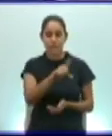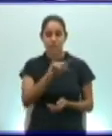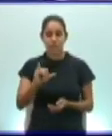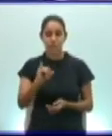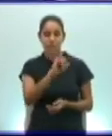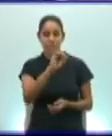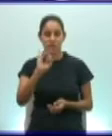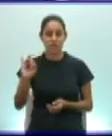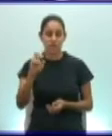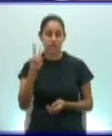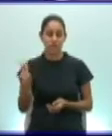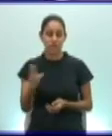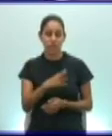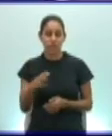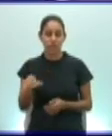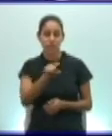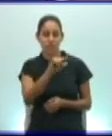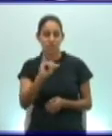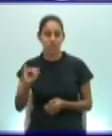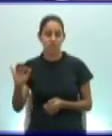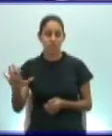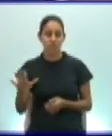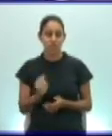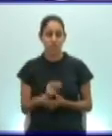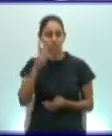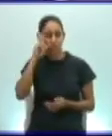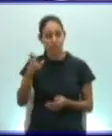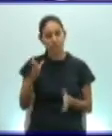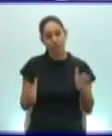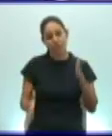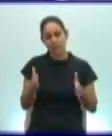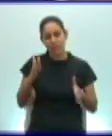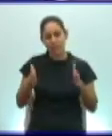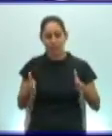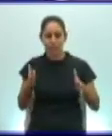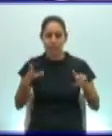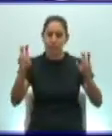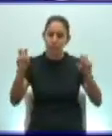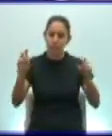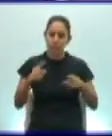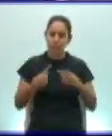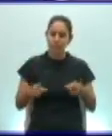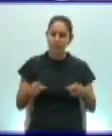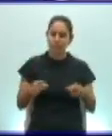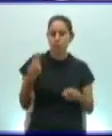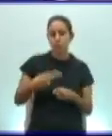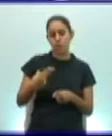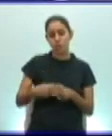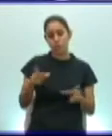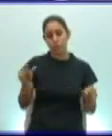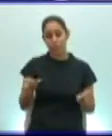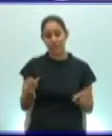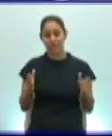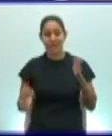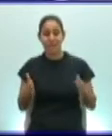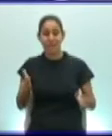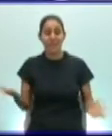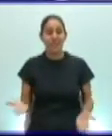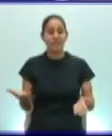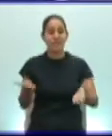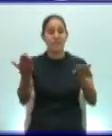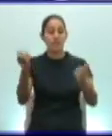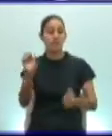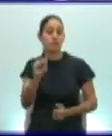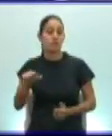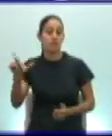a 1975. Recuerden que esta es una etapa donde la titulamos, para darle al menos un nombre, de la etapa de desarrollo del